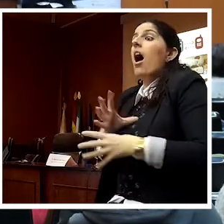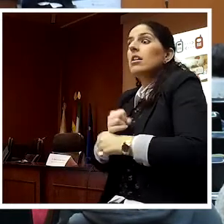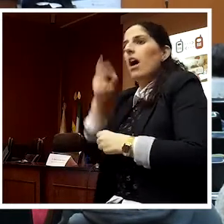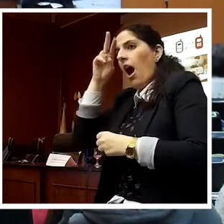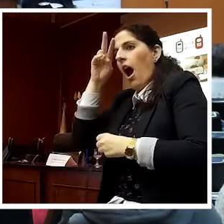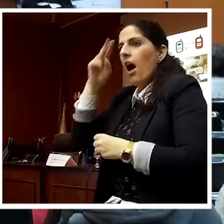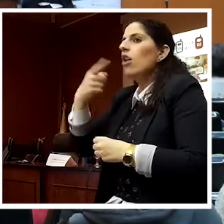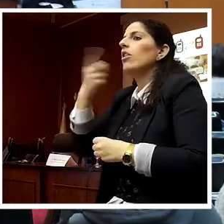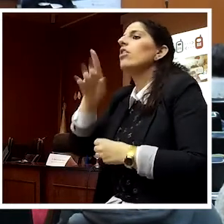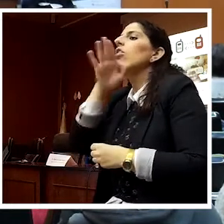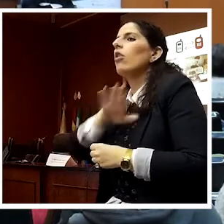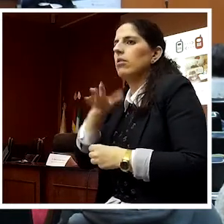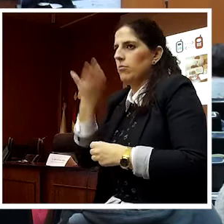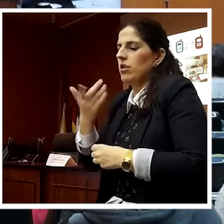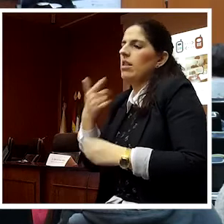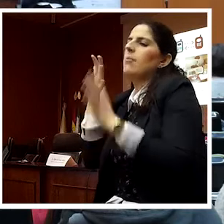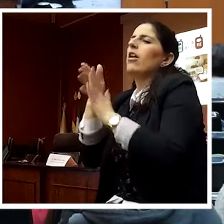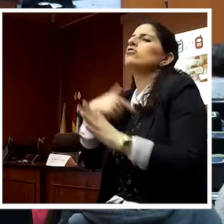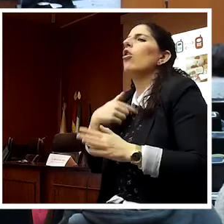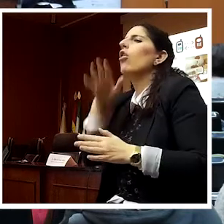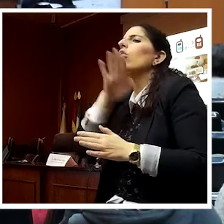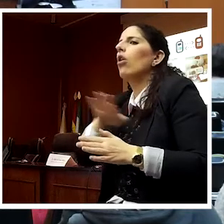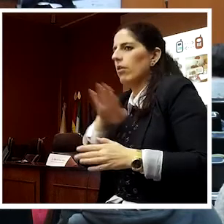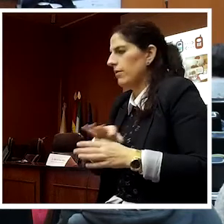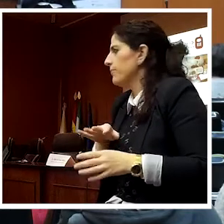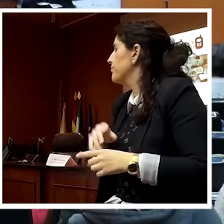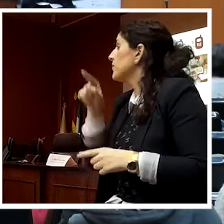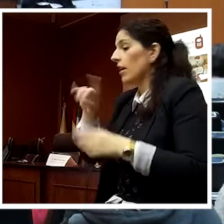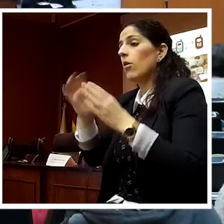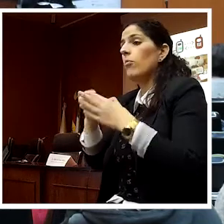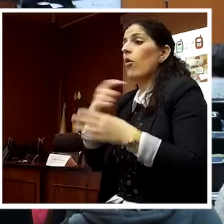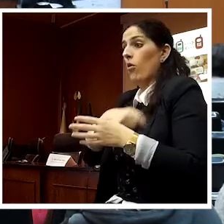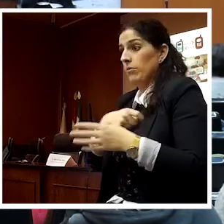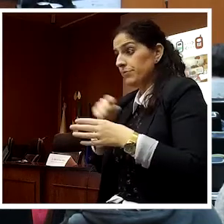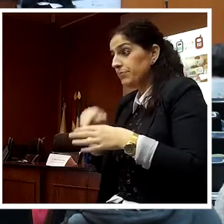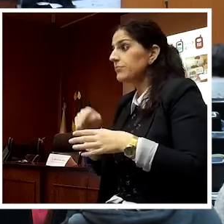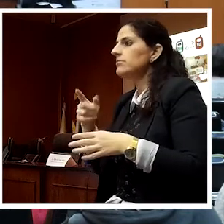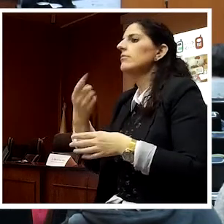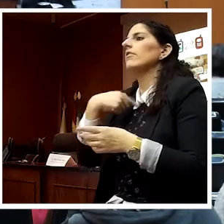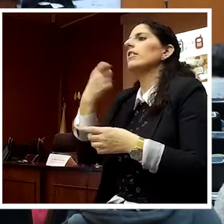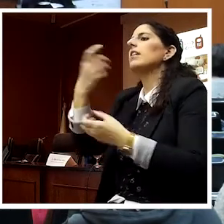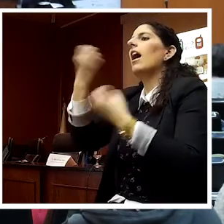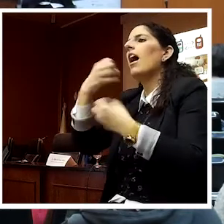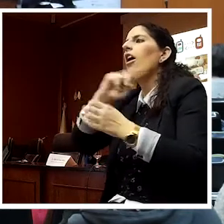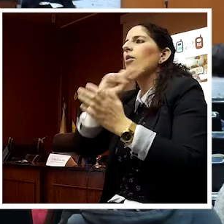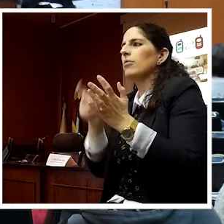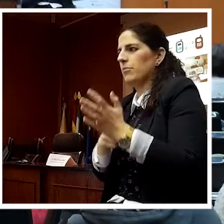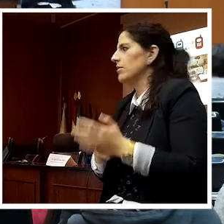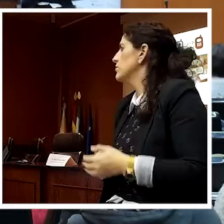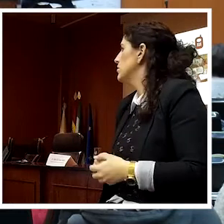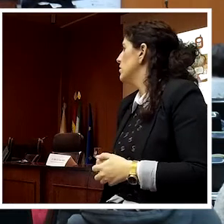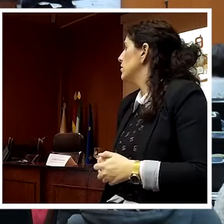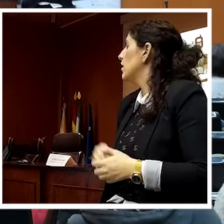no. Pero para eso estamos allí nosotros, ¿no? Está el centro de coordinación para intentar coger la información necesaria en el menor tiempo